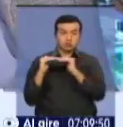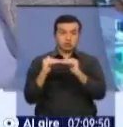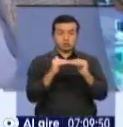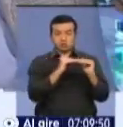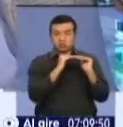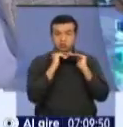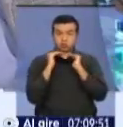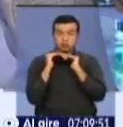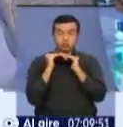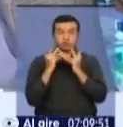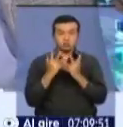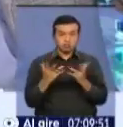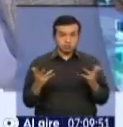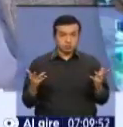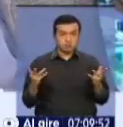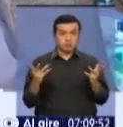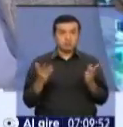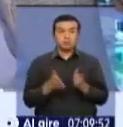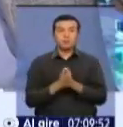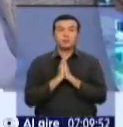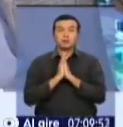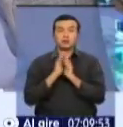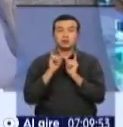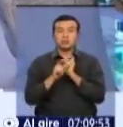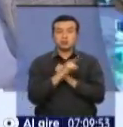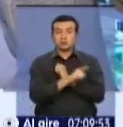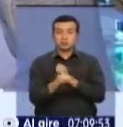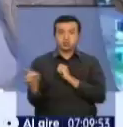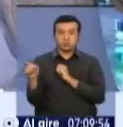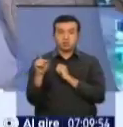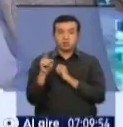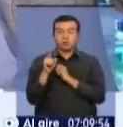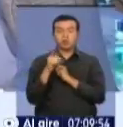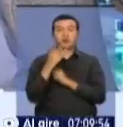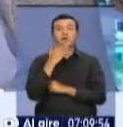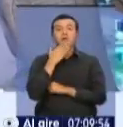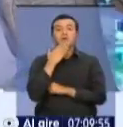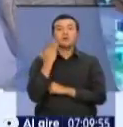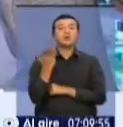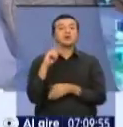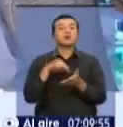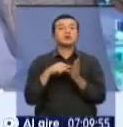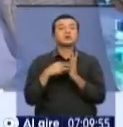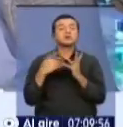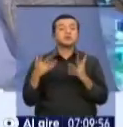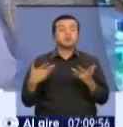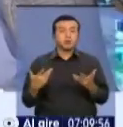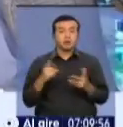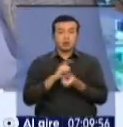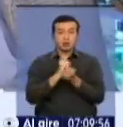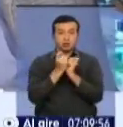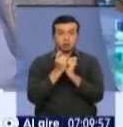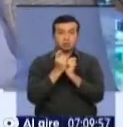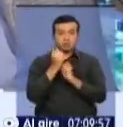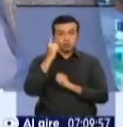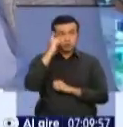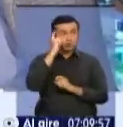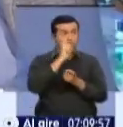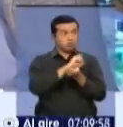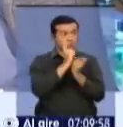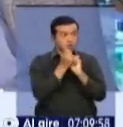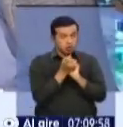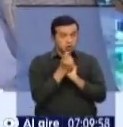recogiendo lo que está pidiendo la ciudadanía, según tú, Jorge, ¿eso significaría cambios en la estructura del Estado